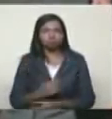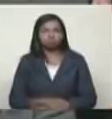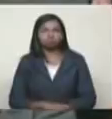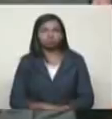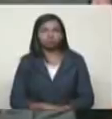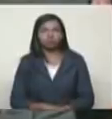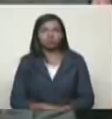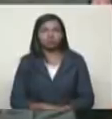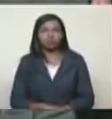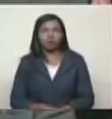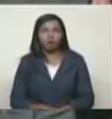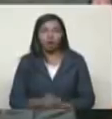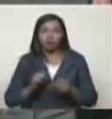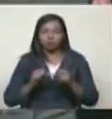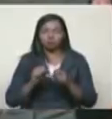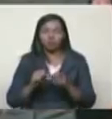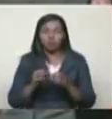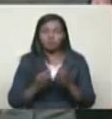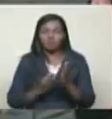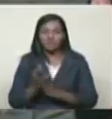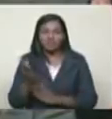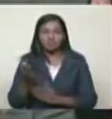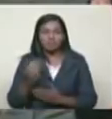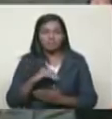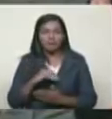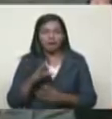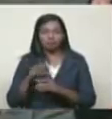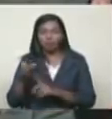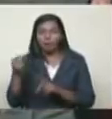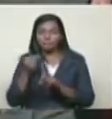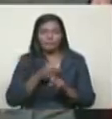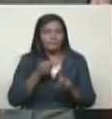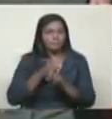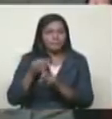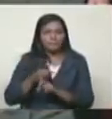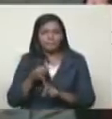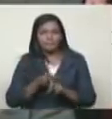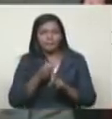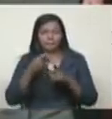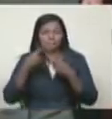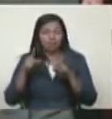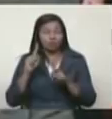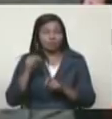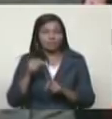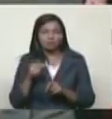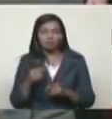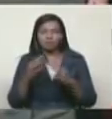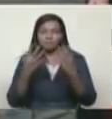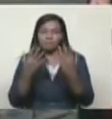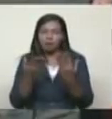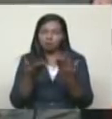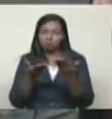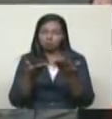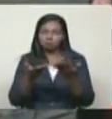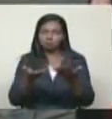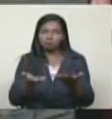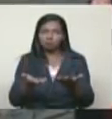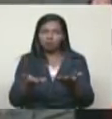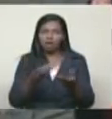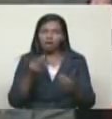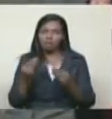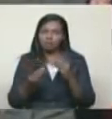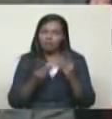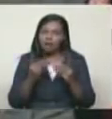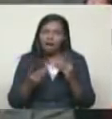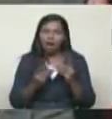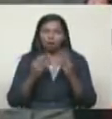voy adelante en todas las batallas, pero también extiendo mis manos al diálogo,